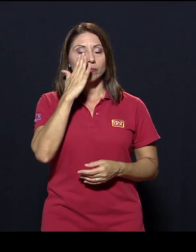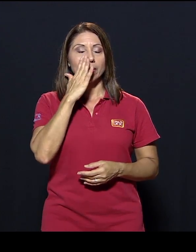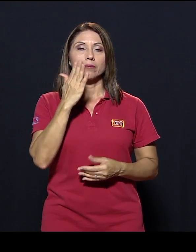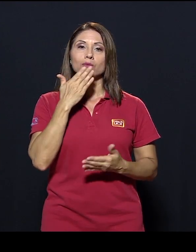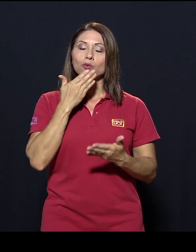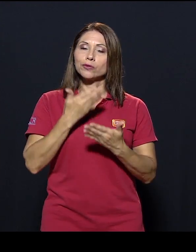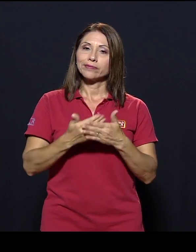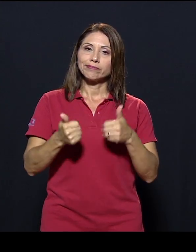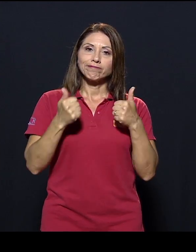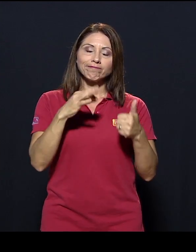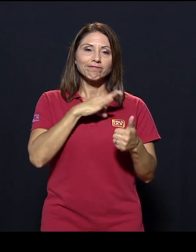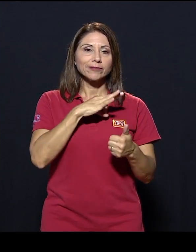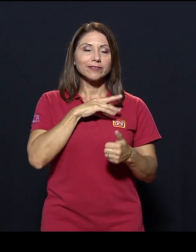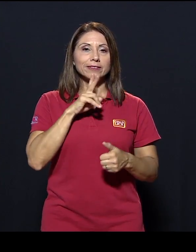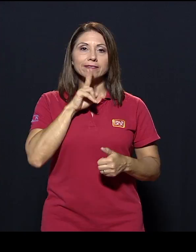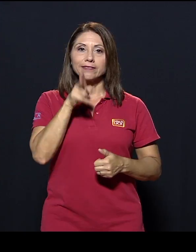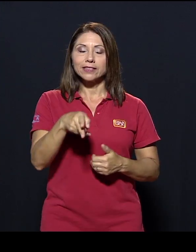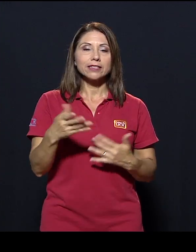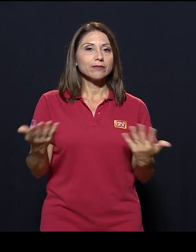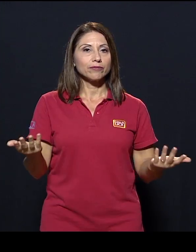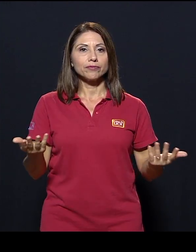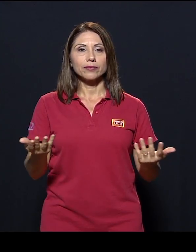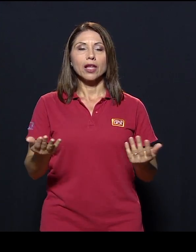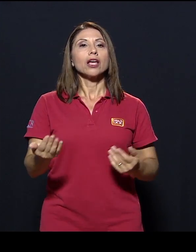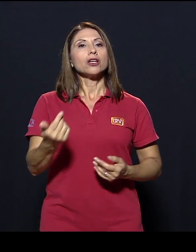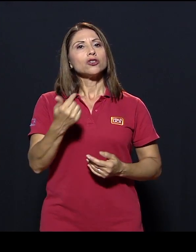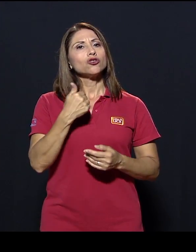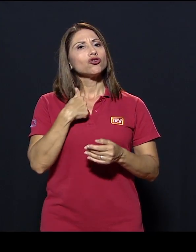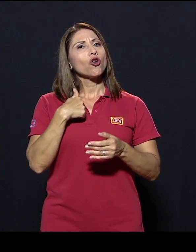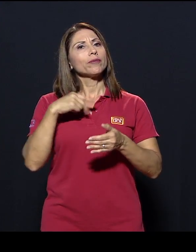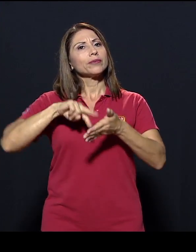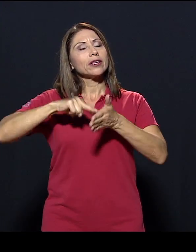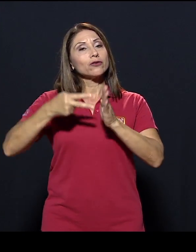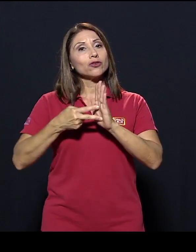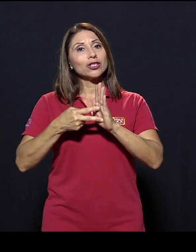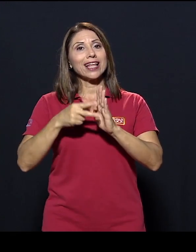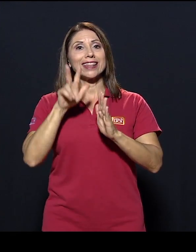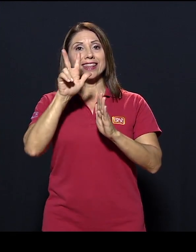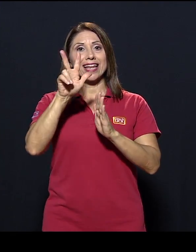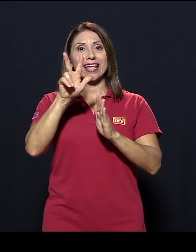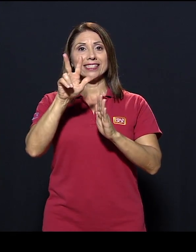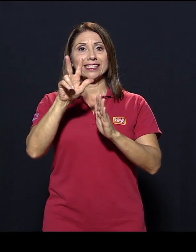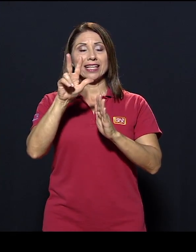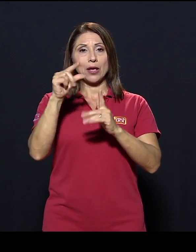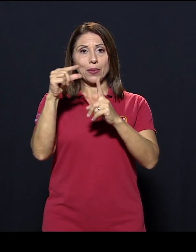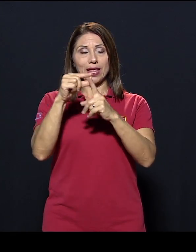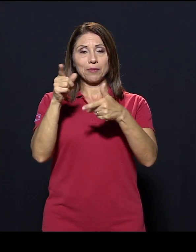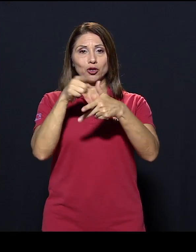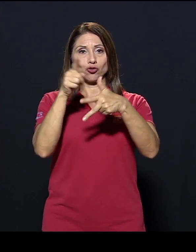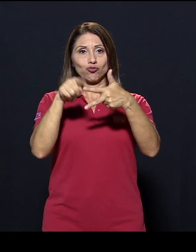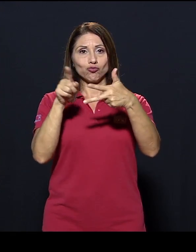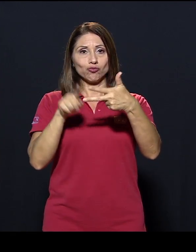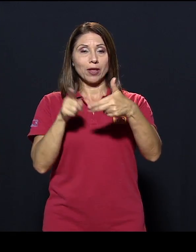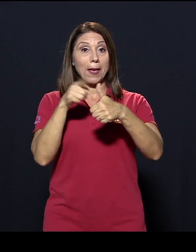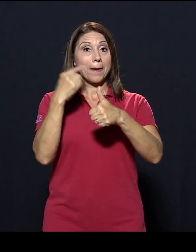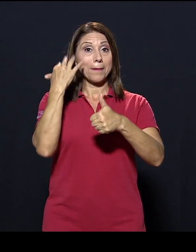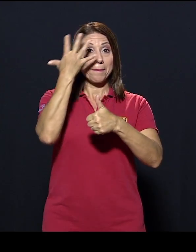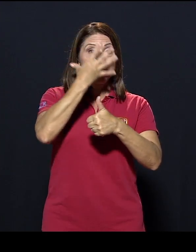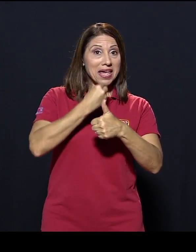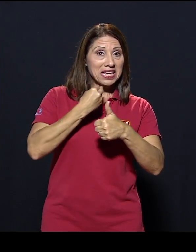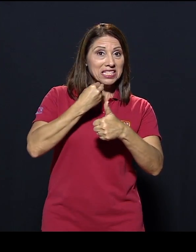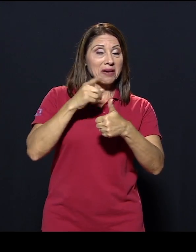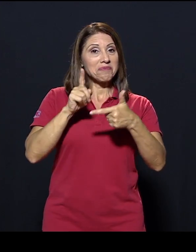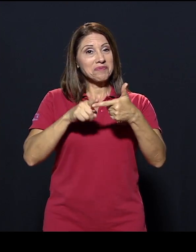madre ha sido muy enriquecedora. La verdad, yo la defino en 3 términos que yo digo: es bella,